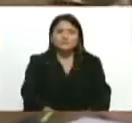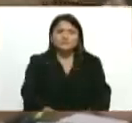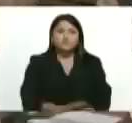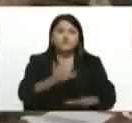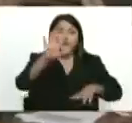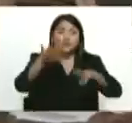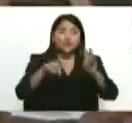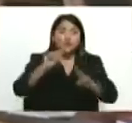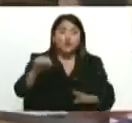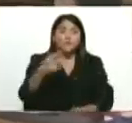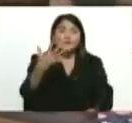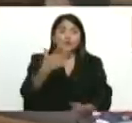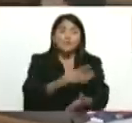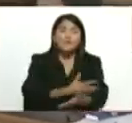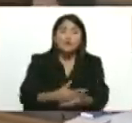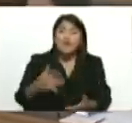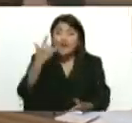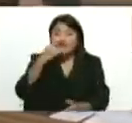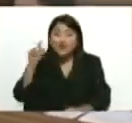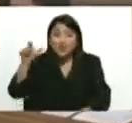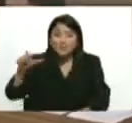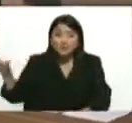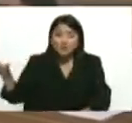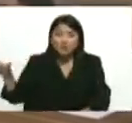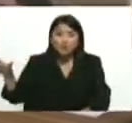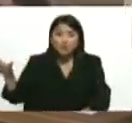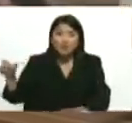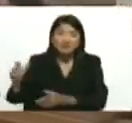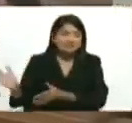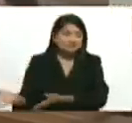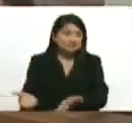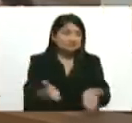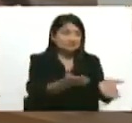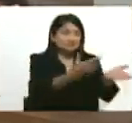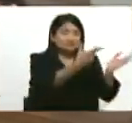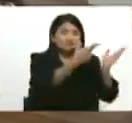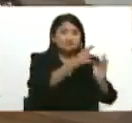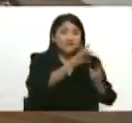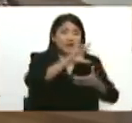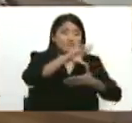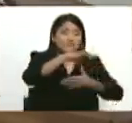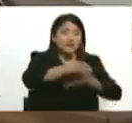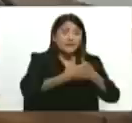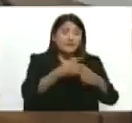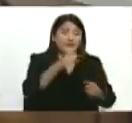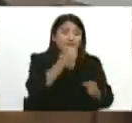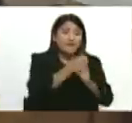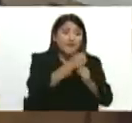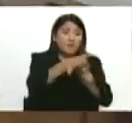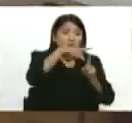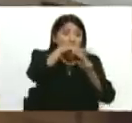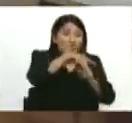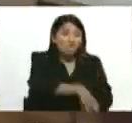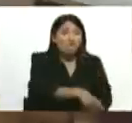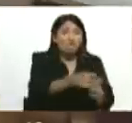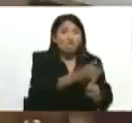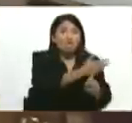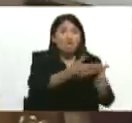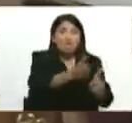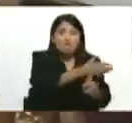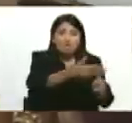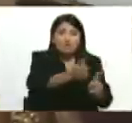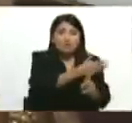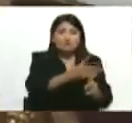12,5 millones de africanos fueron sacados del continente africano y llevados a América para trabajar como esclavos, separados de su vida,